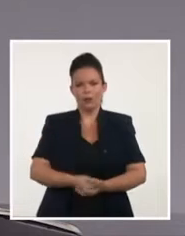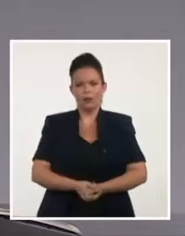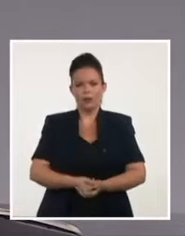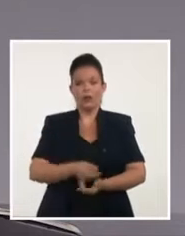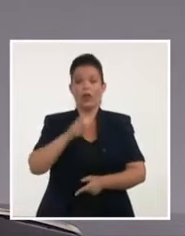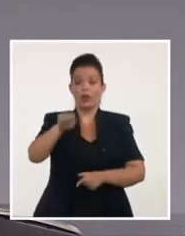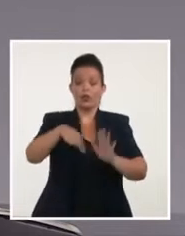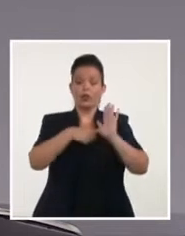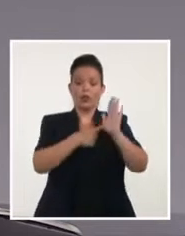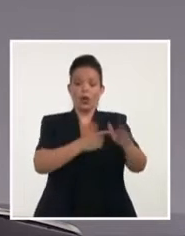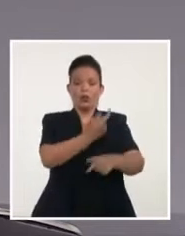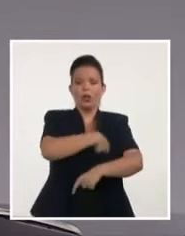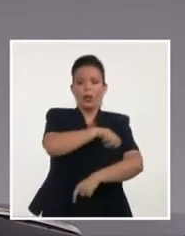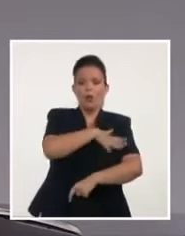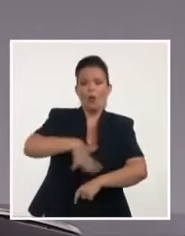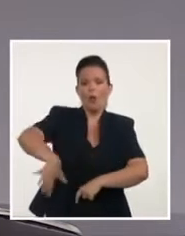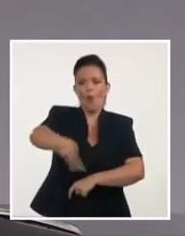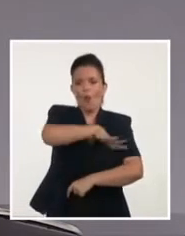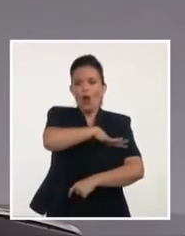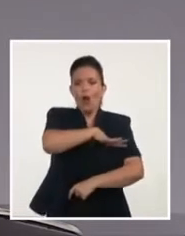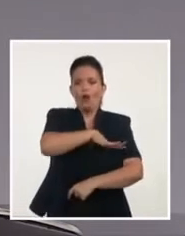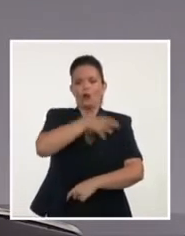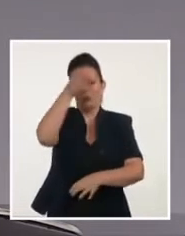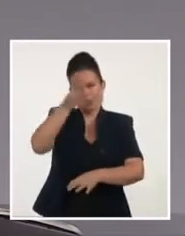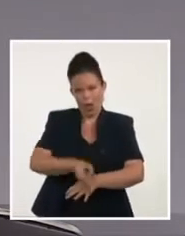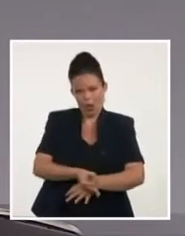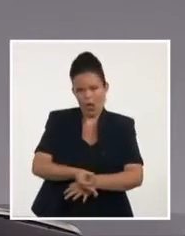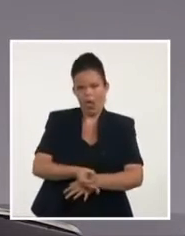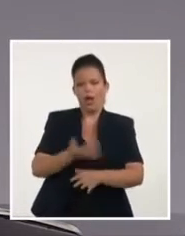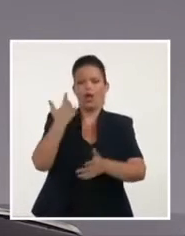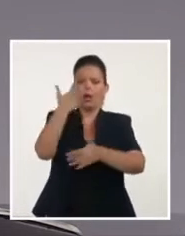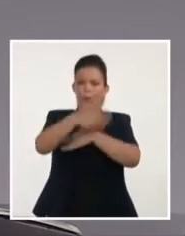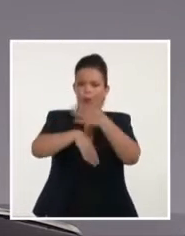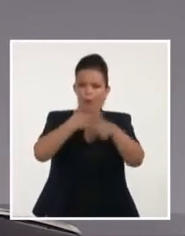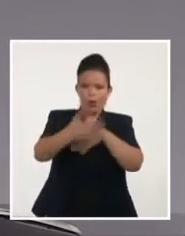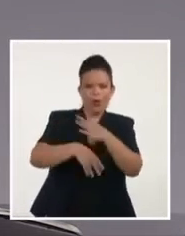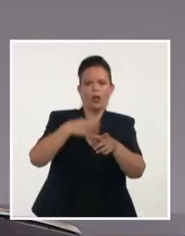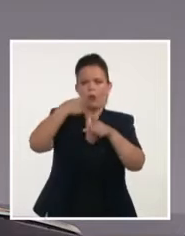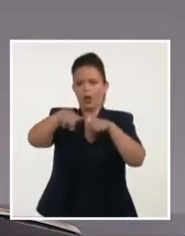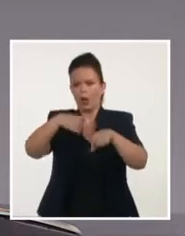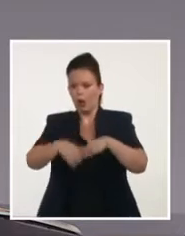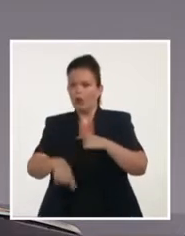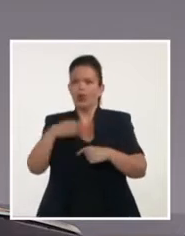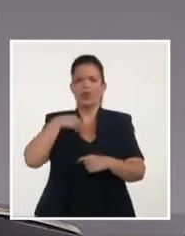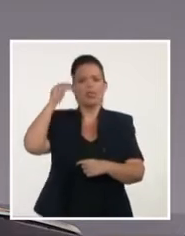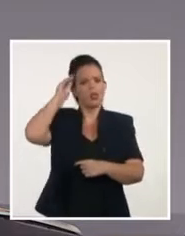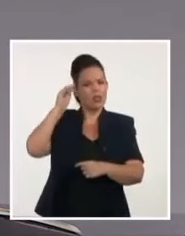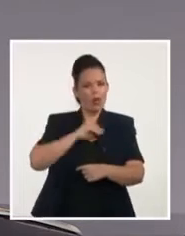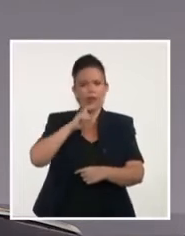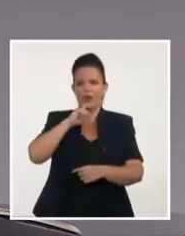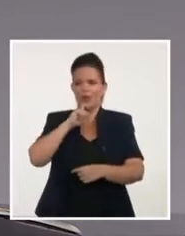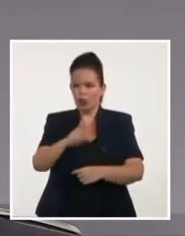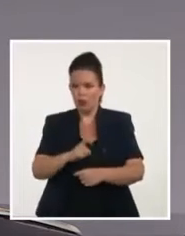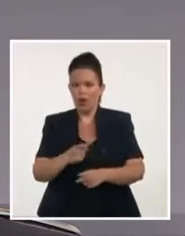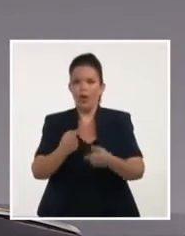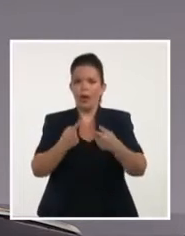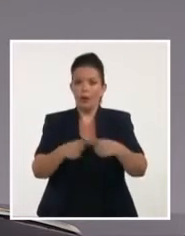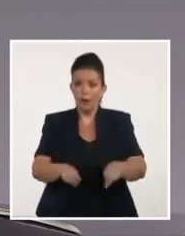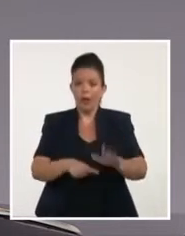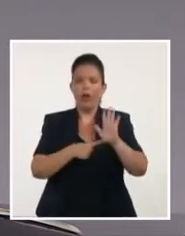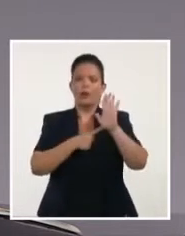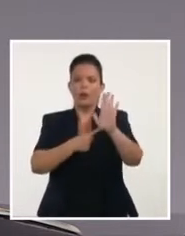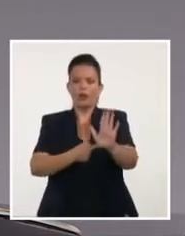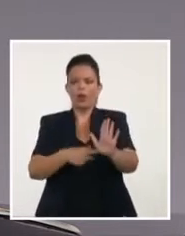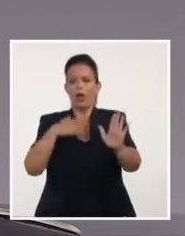que aún con esta guerra, que es muy asimétrica, no está inerte frente a estos procesos de manipulación que hemos vivido no ahora,